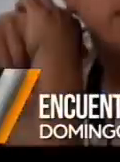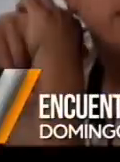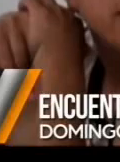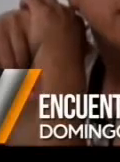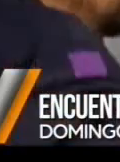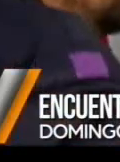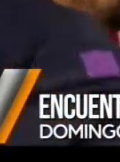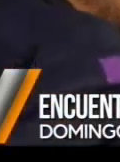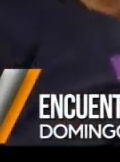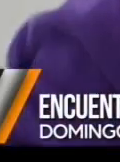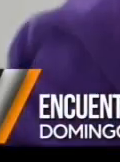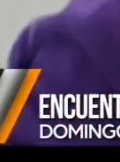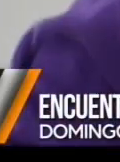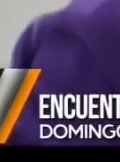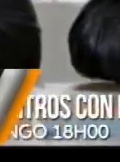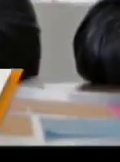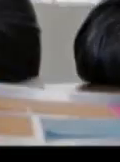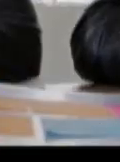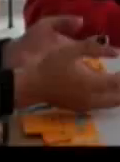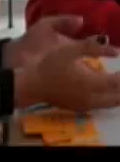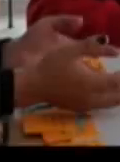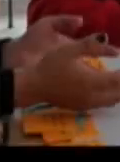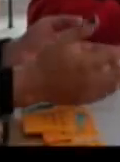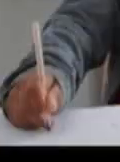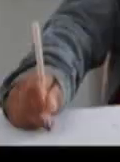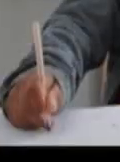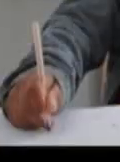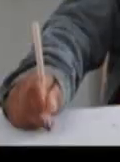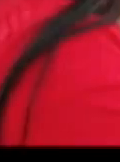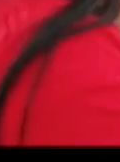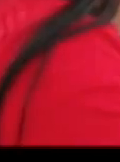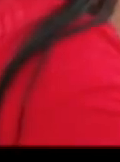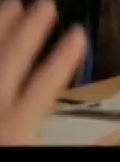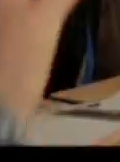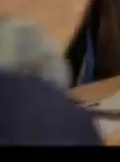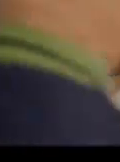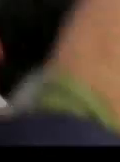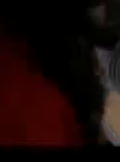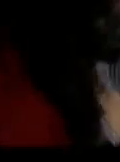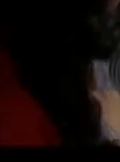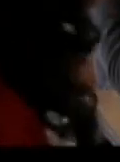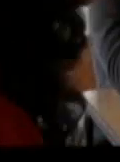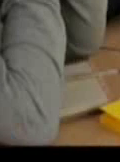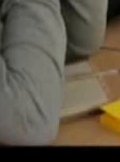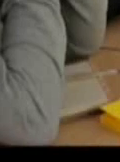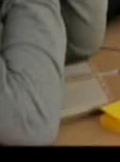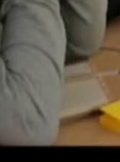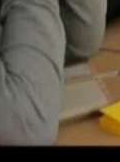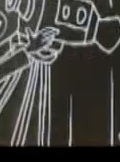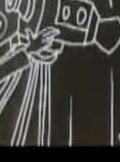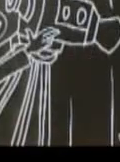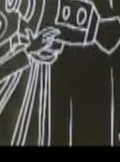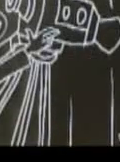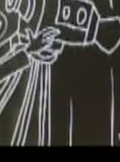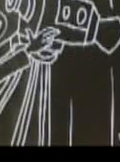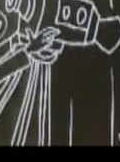y sobre todo a convivir en armonía. El resultado final, su propia película.